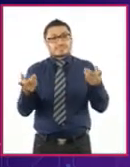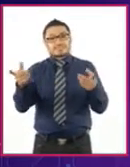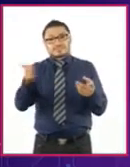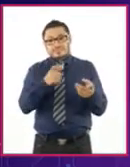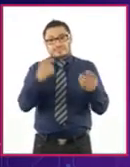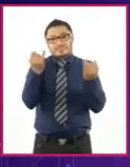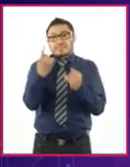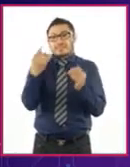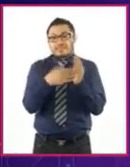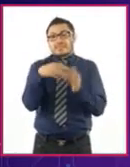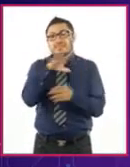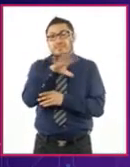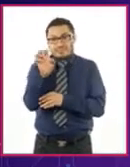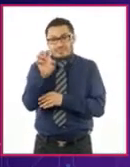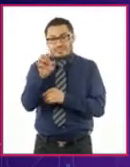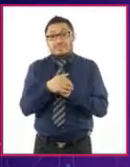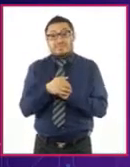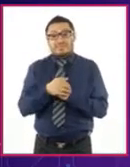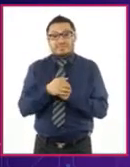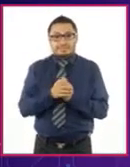a 1,500.